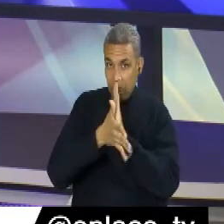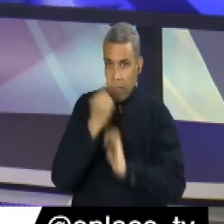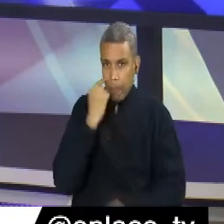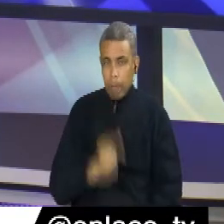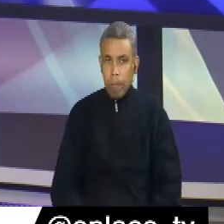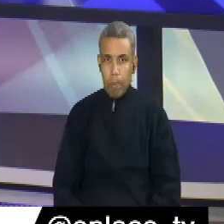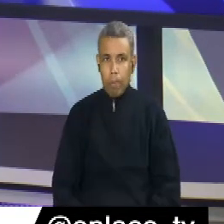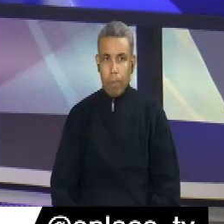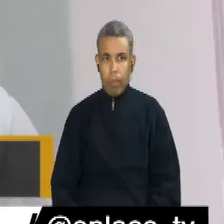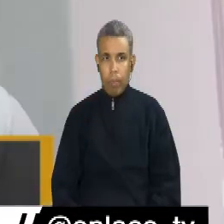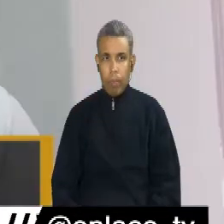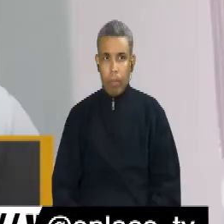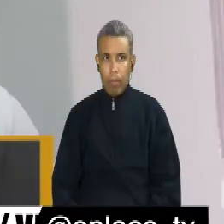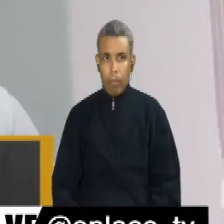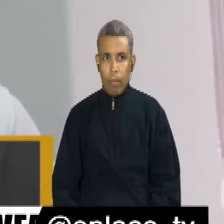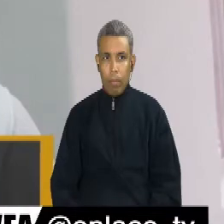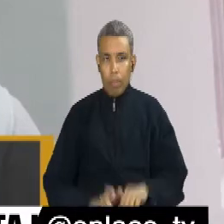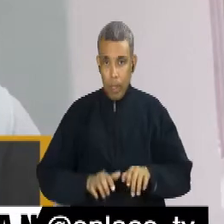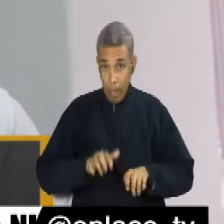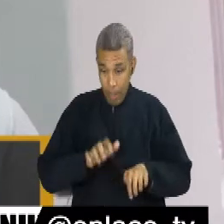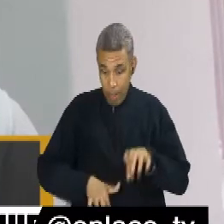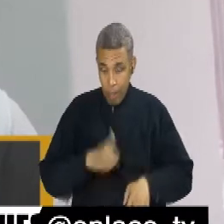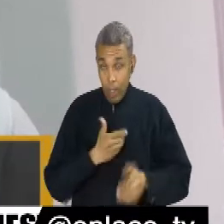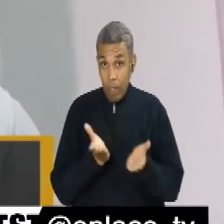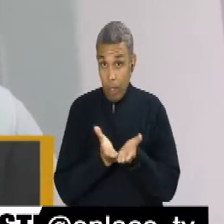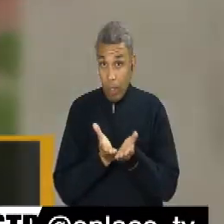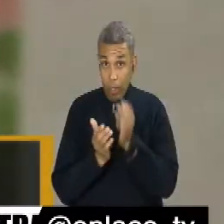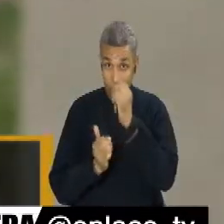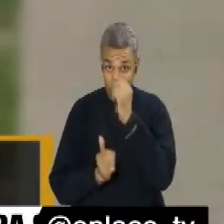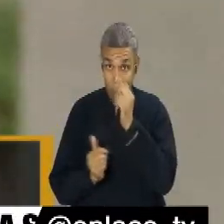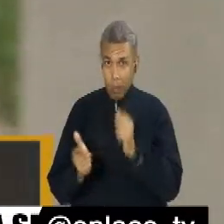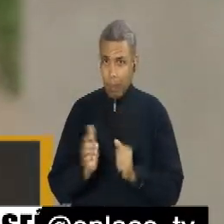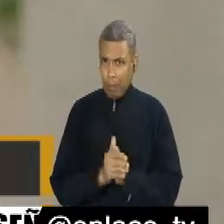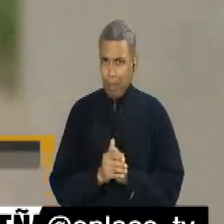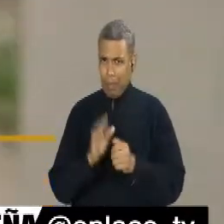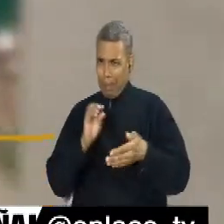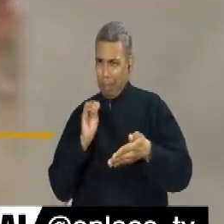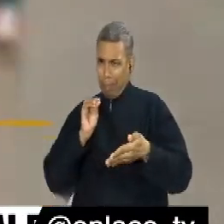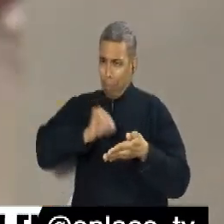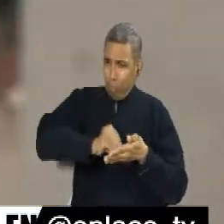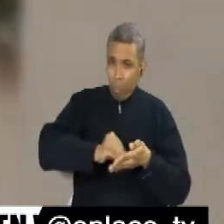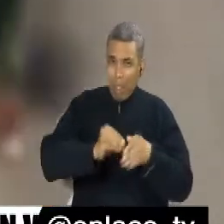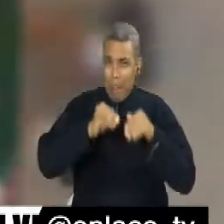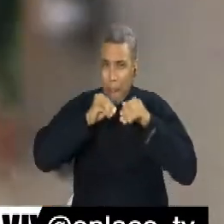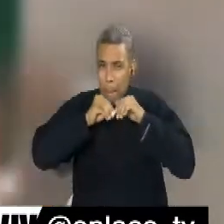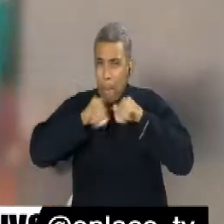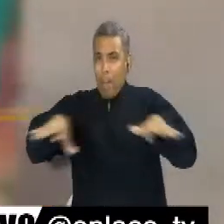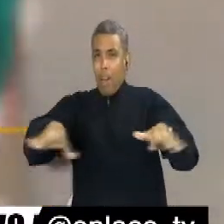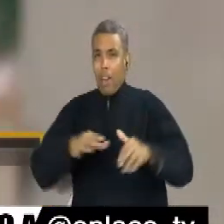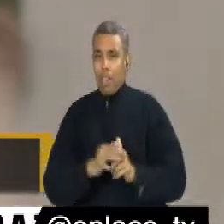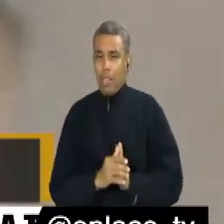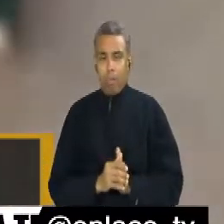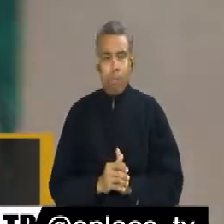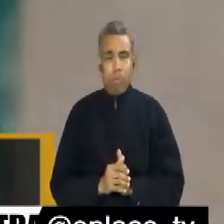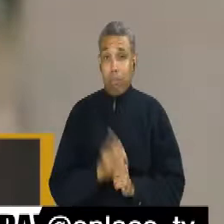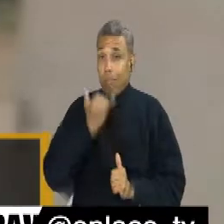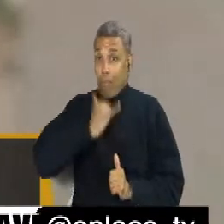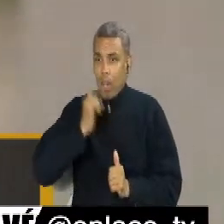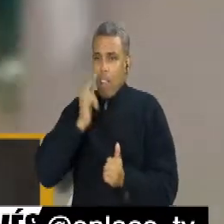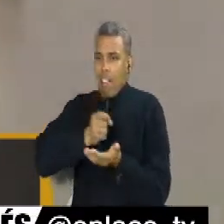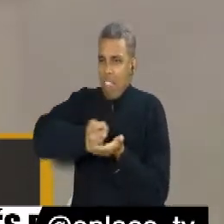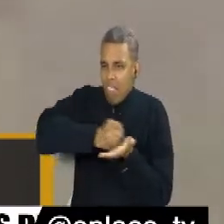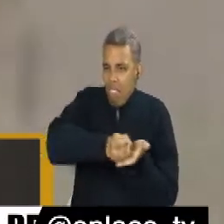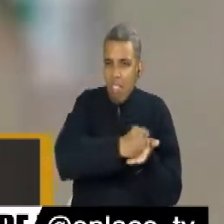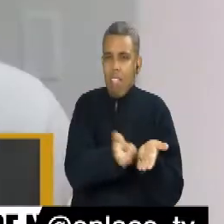acciones. Para el secretario de Educación, Óscar Jaramillo, en las redes sociales es donde más se promueven este tipo de situaciones bochornosas